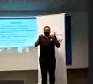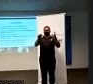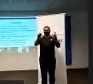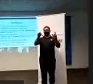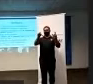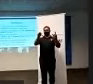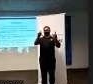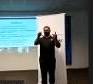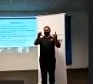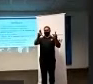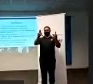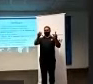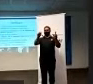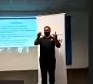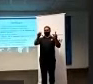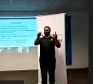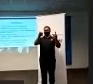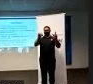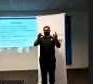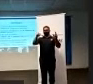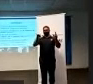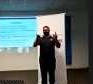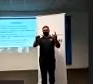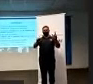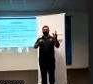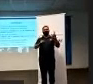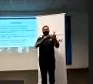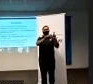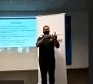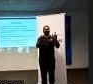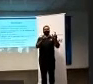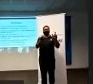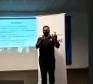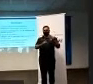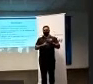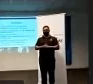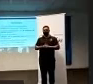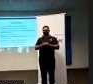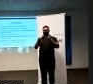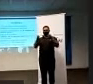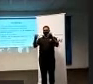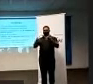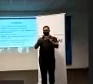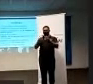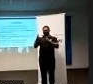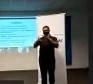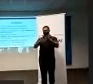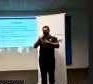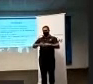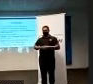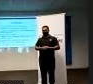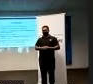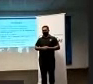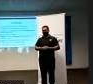el gen que expresa la proteína Spike. Inicialmente fue autorizada para su uso de emergencia en la población mayor a 18 años. Una dosis